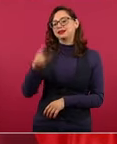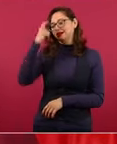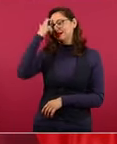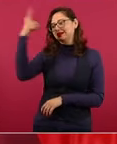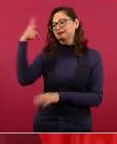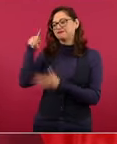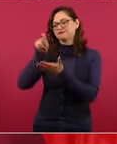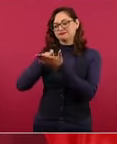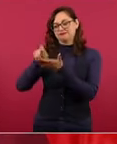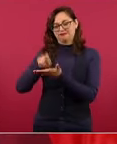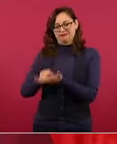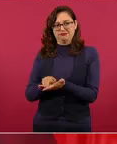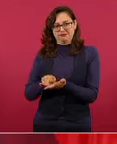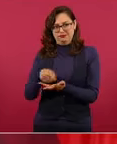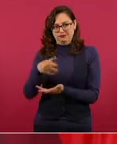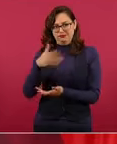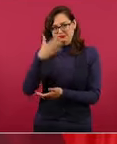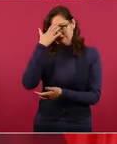jose marti